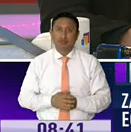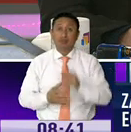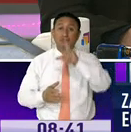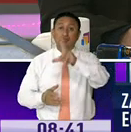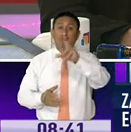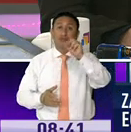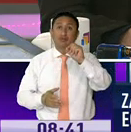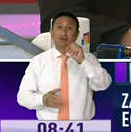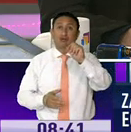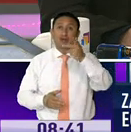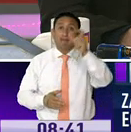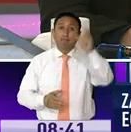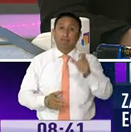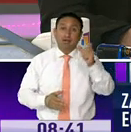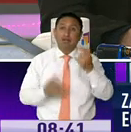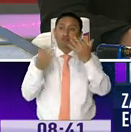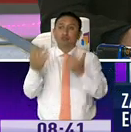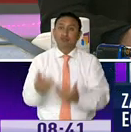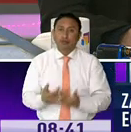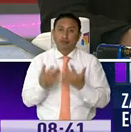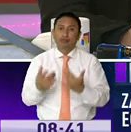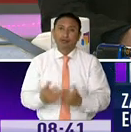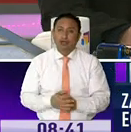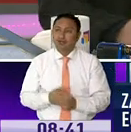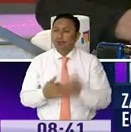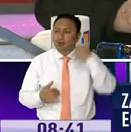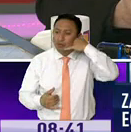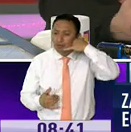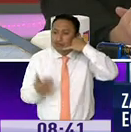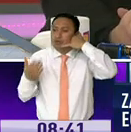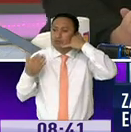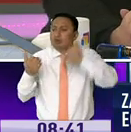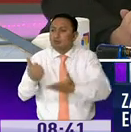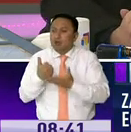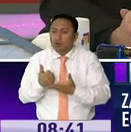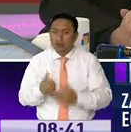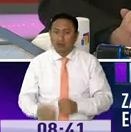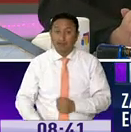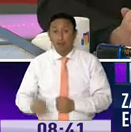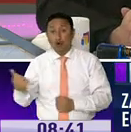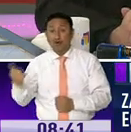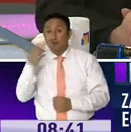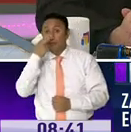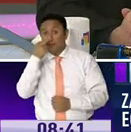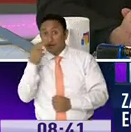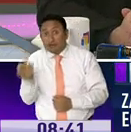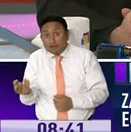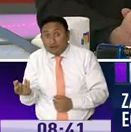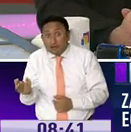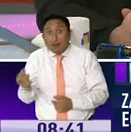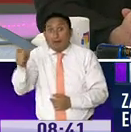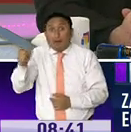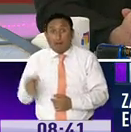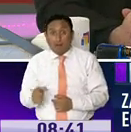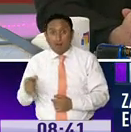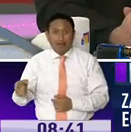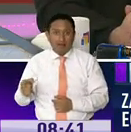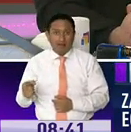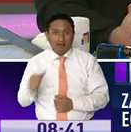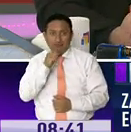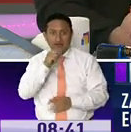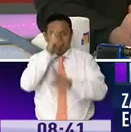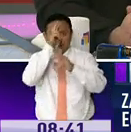¿Qué quiere decir? Que hay 30 personas que están esperando que se le dé una apertura en una línea, porque hay ciudadanos que de manera